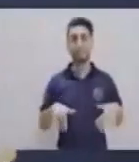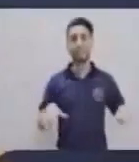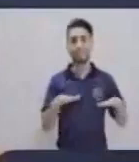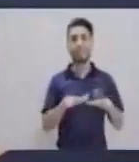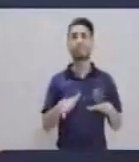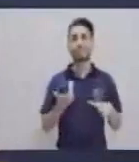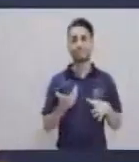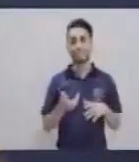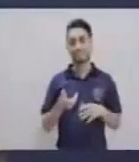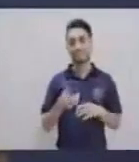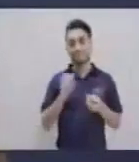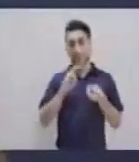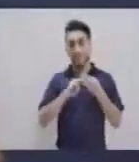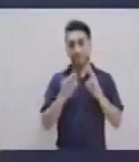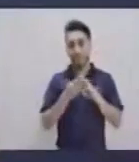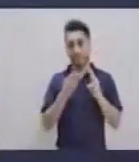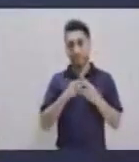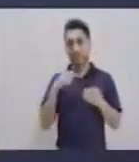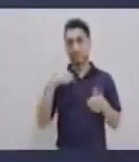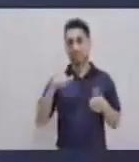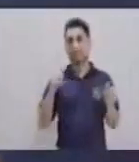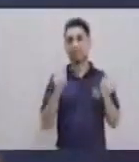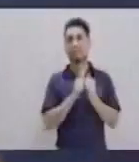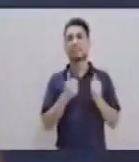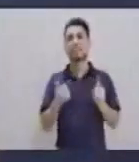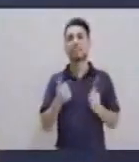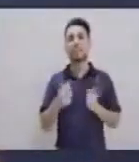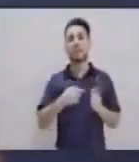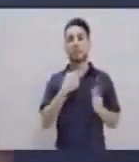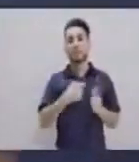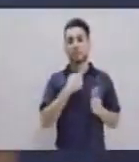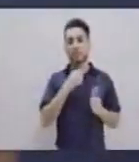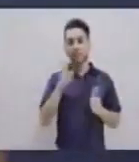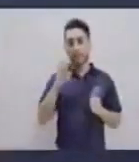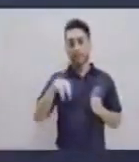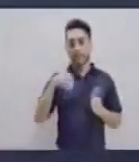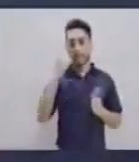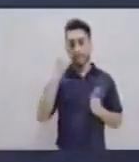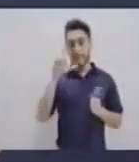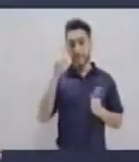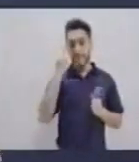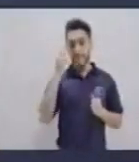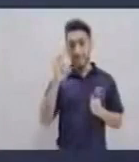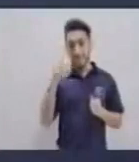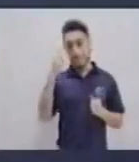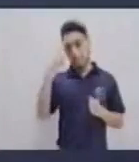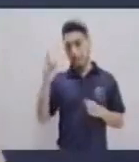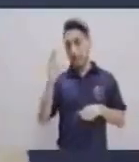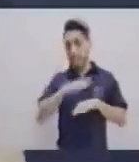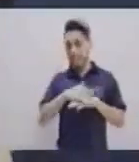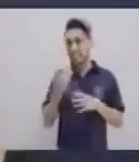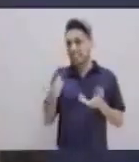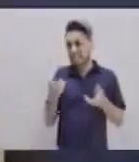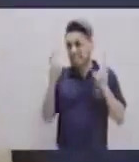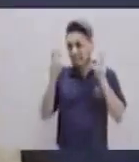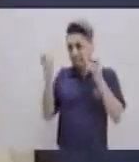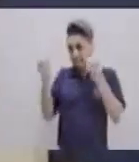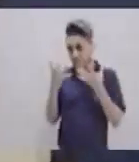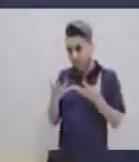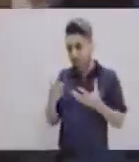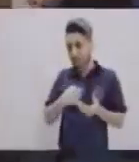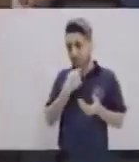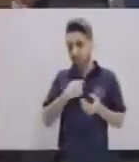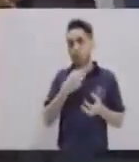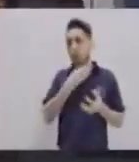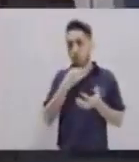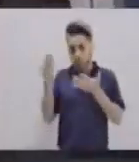Bienvenidos una vez más al segmento de matemáticas. Hoy nos acompaña el profesor Emilio Girón para aprender más aplicaciones sobre ellas. Profe, es un